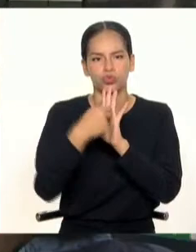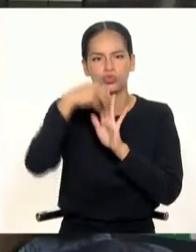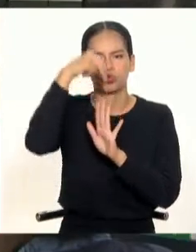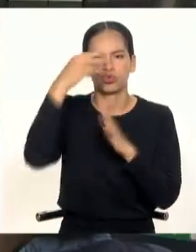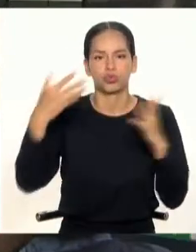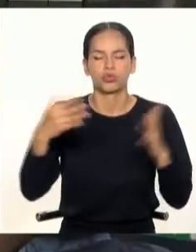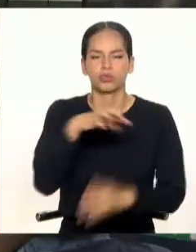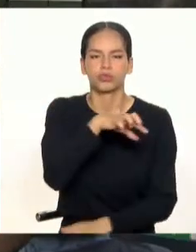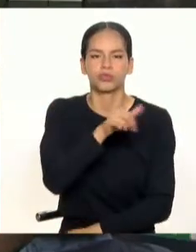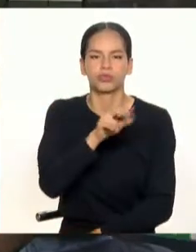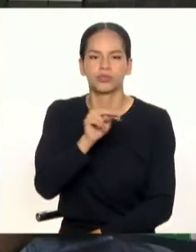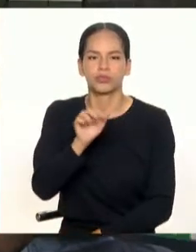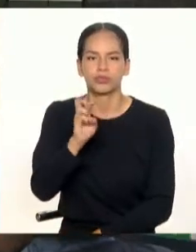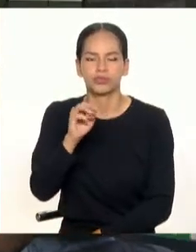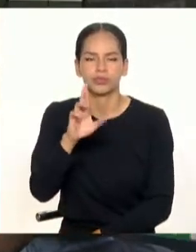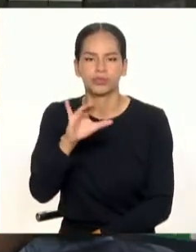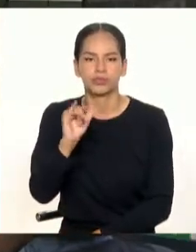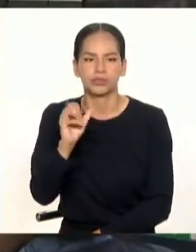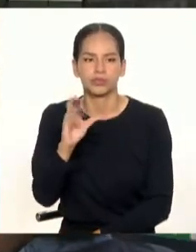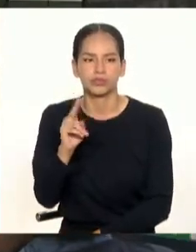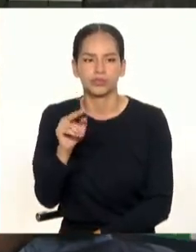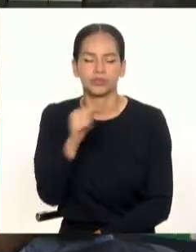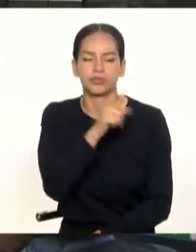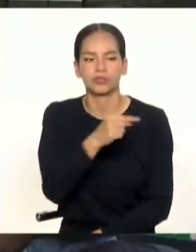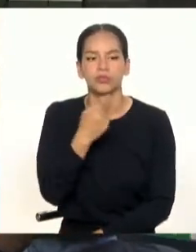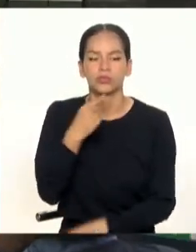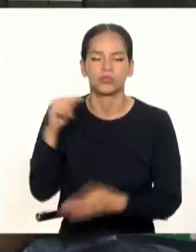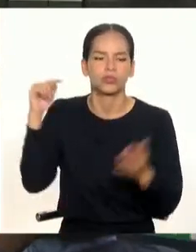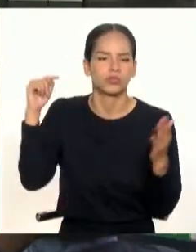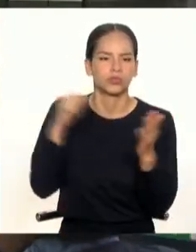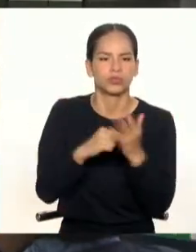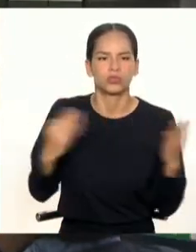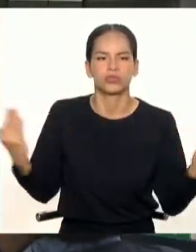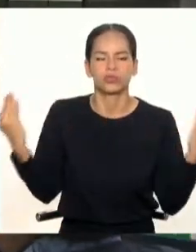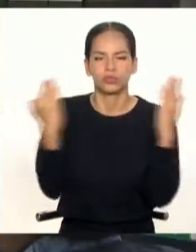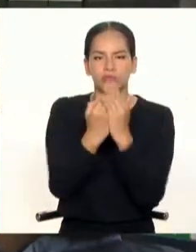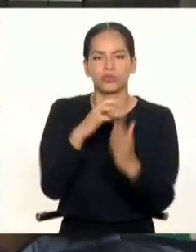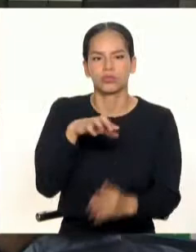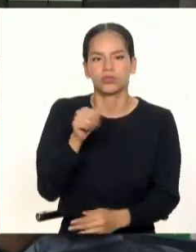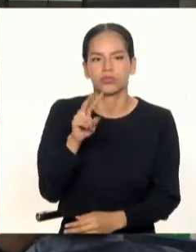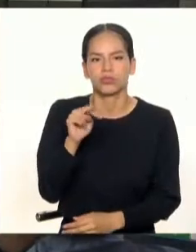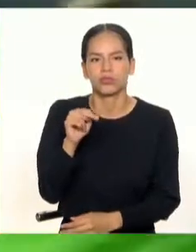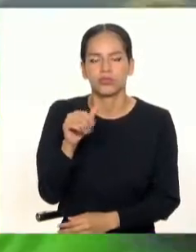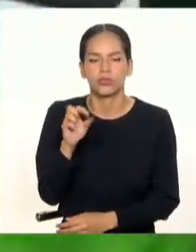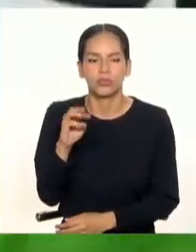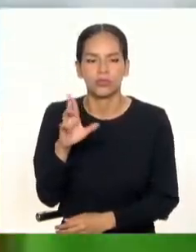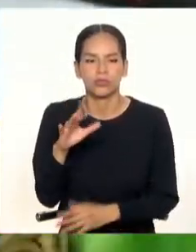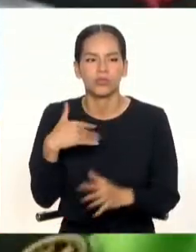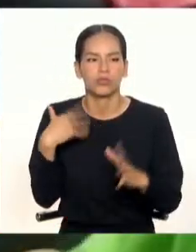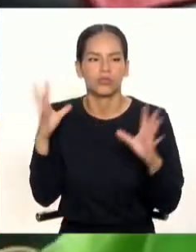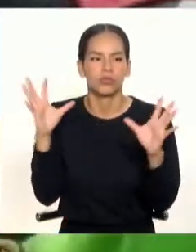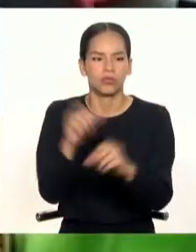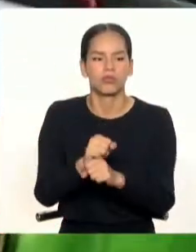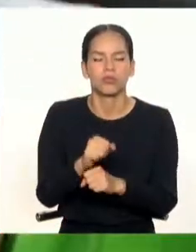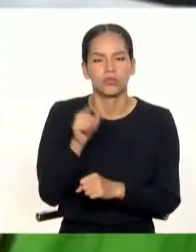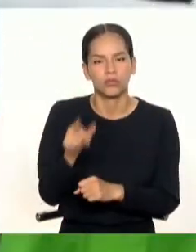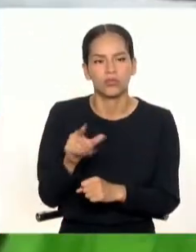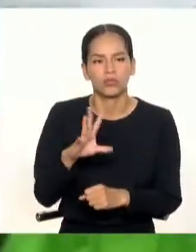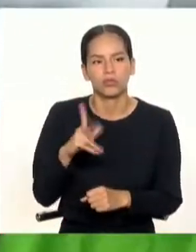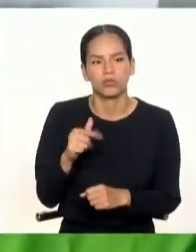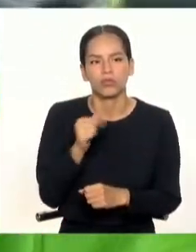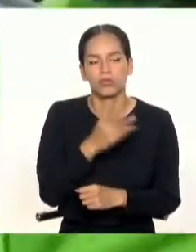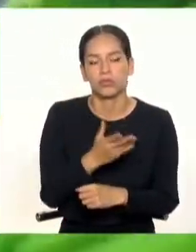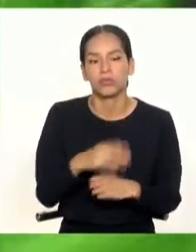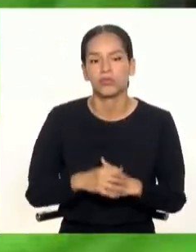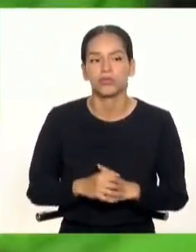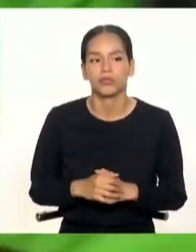levantan los protocolos de seguridad. ¿Para qué? Para poder cerrar la Panamericana y poder atrapar a estos delincuentes. Se trata de Carlos